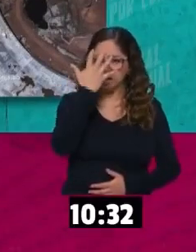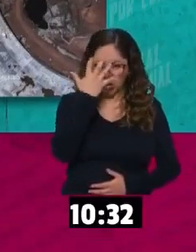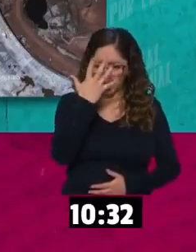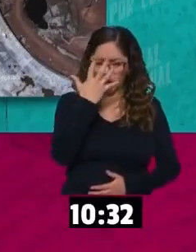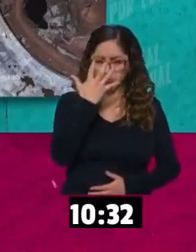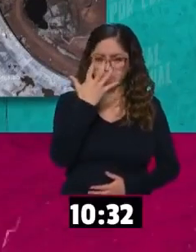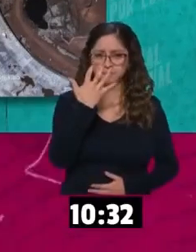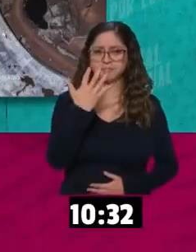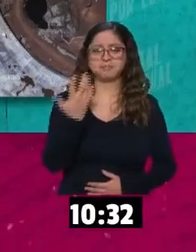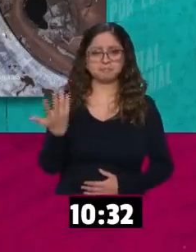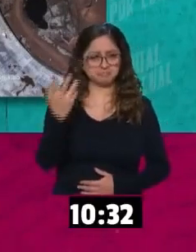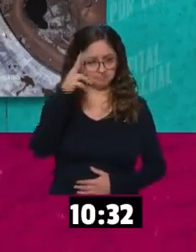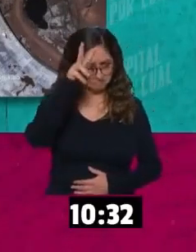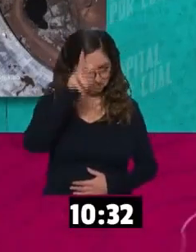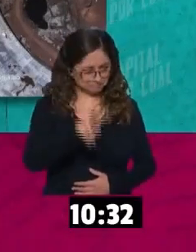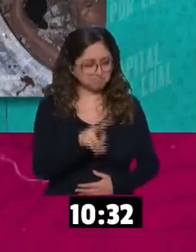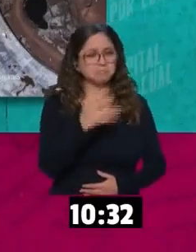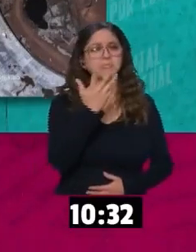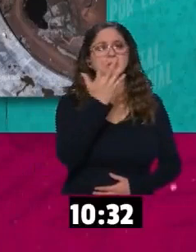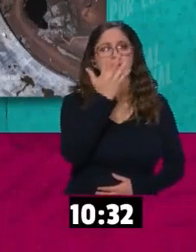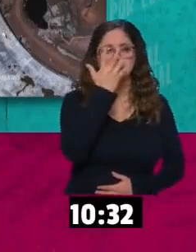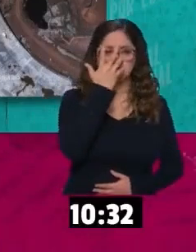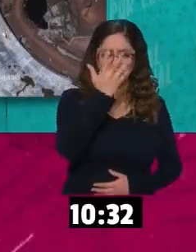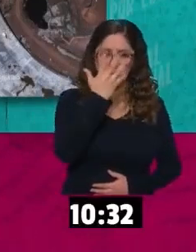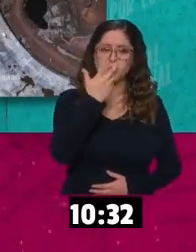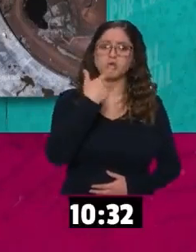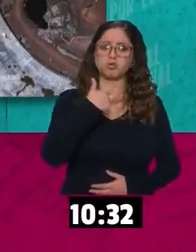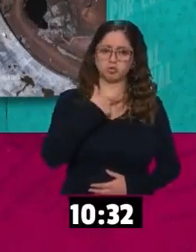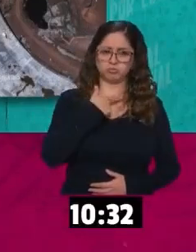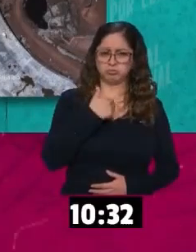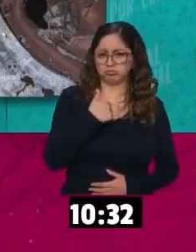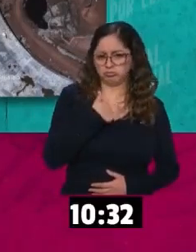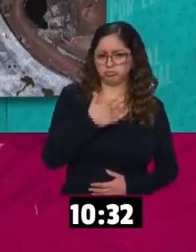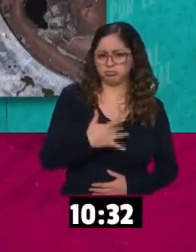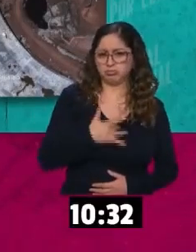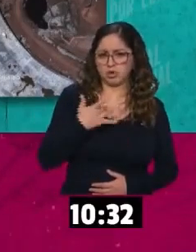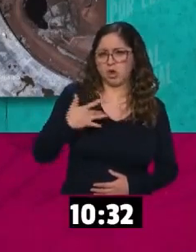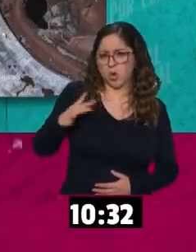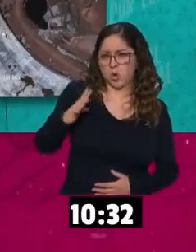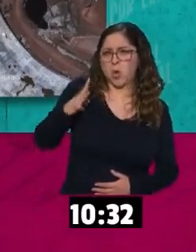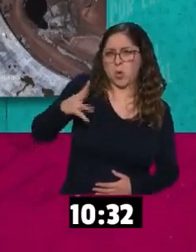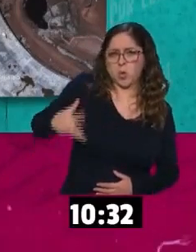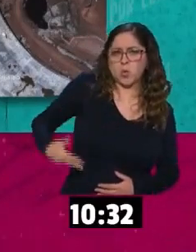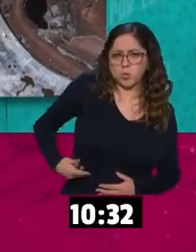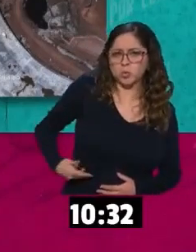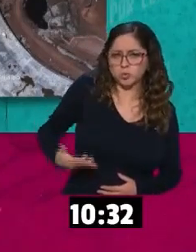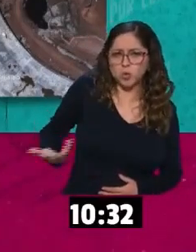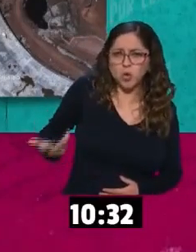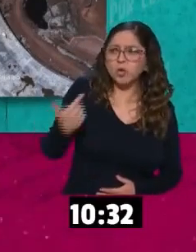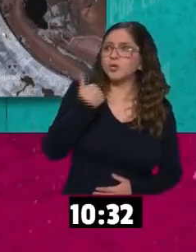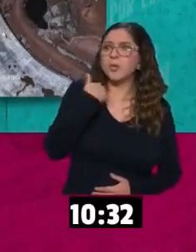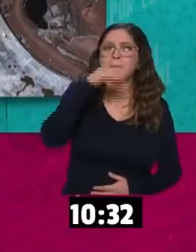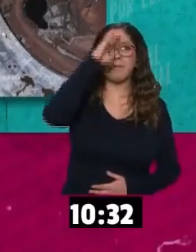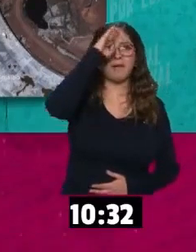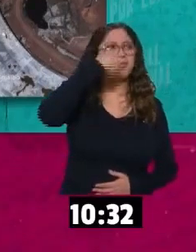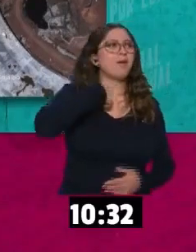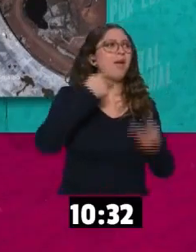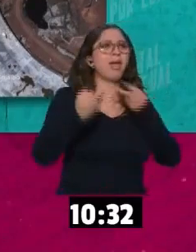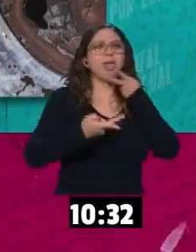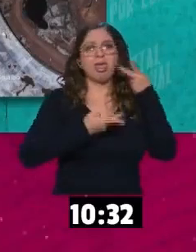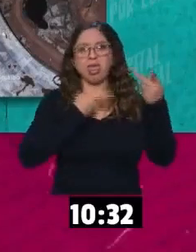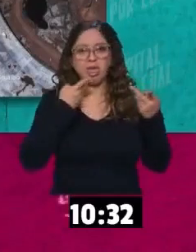Nadie, con toda franqueza hablando, y lo digo con un gran orgullo y sin presunción alguna, nadie